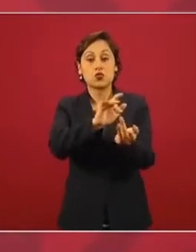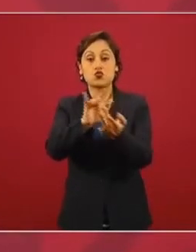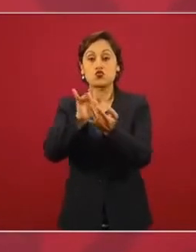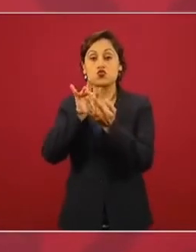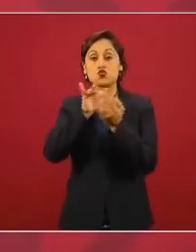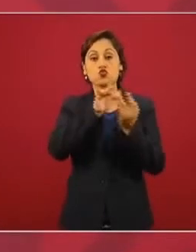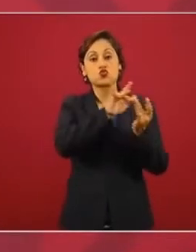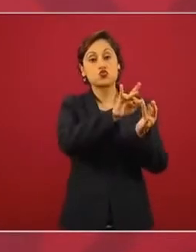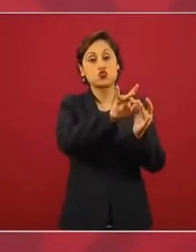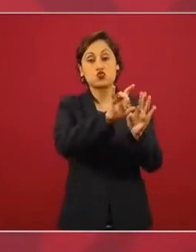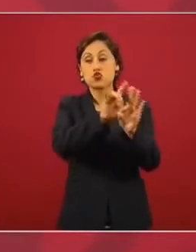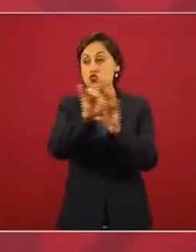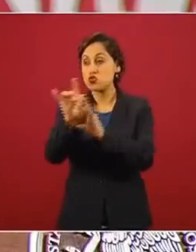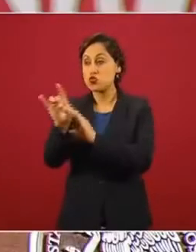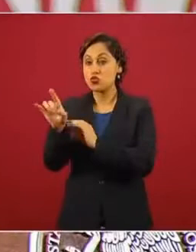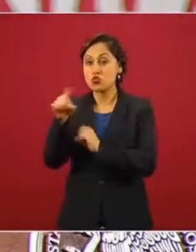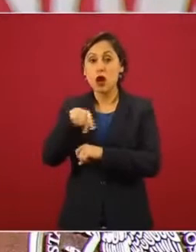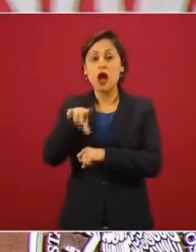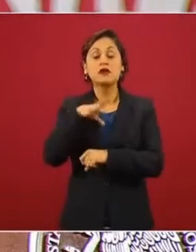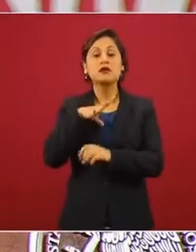los videos,